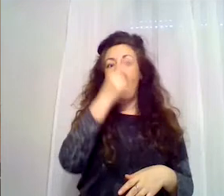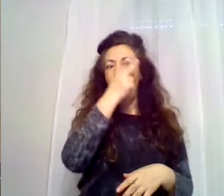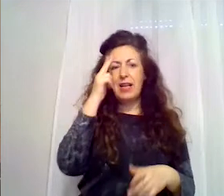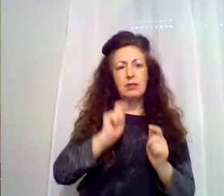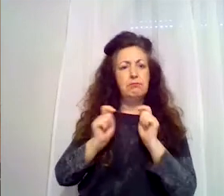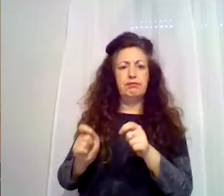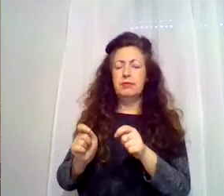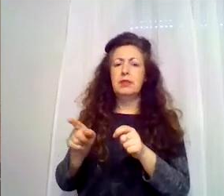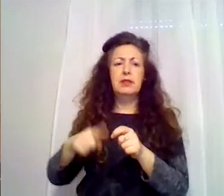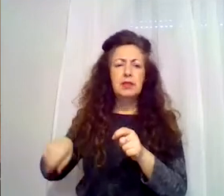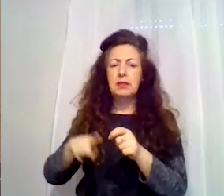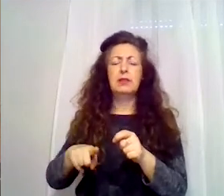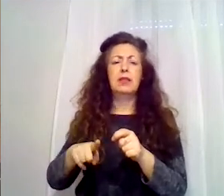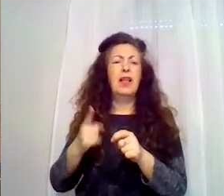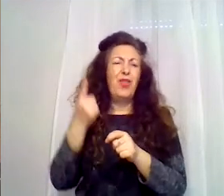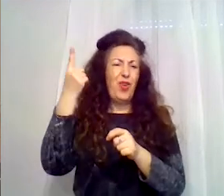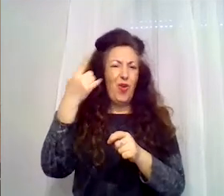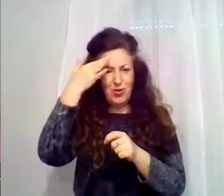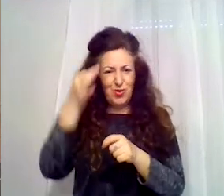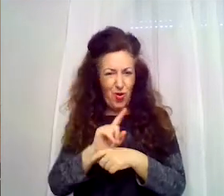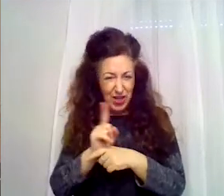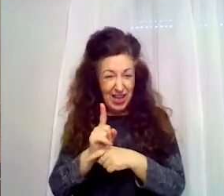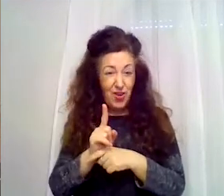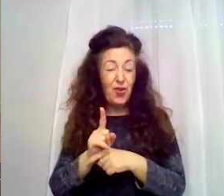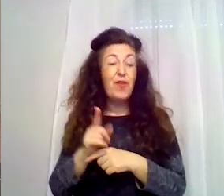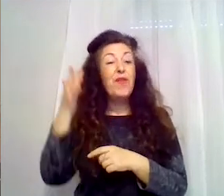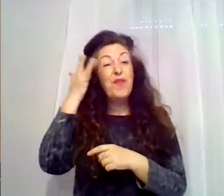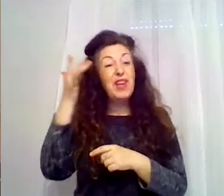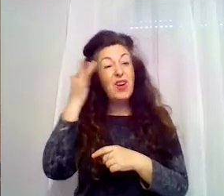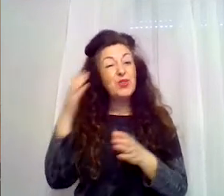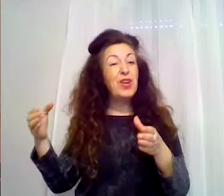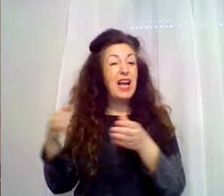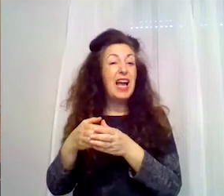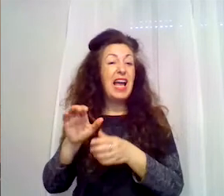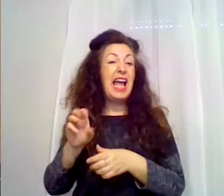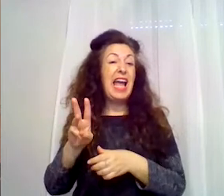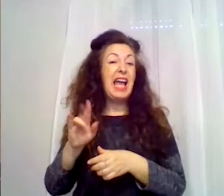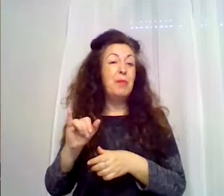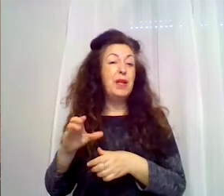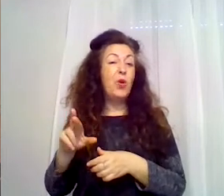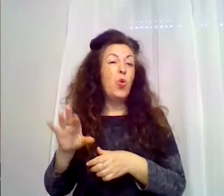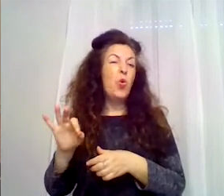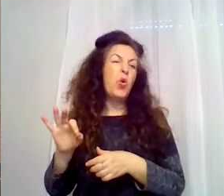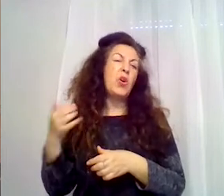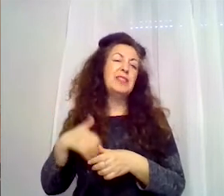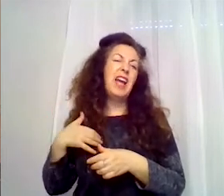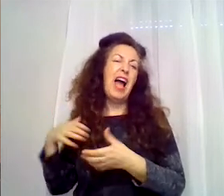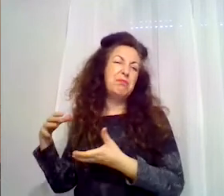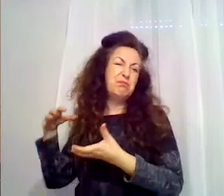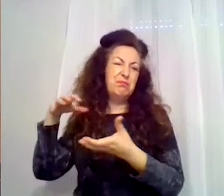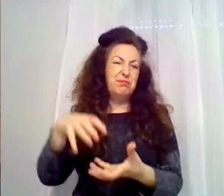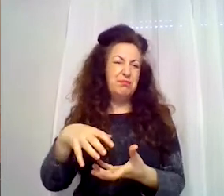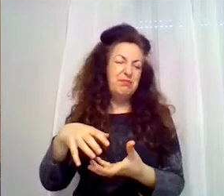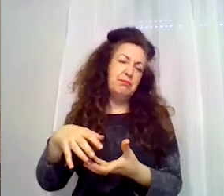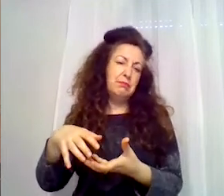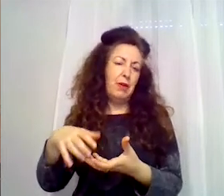de falsos amigos, de gente que ofrece y luego pone la zancadilla, de alguien que quiere ponerse por delante. Es decir, la vida de Marlowe tiene